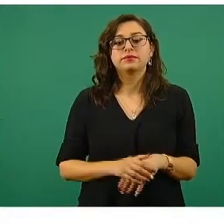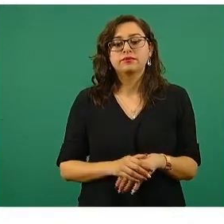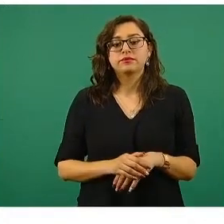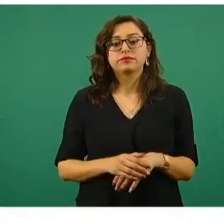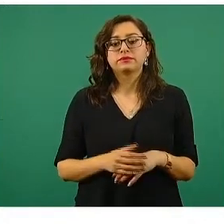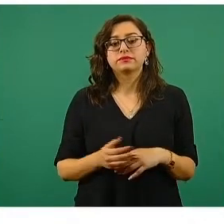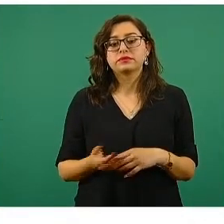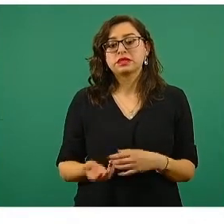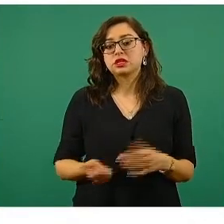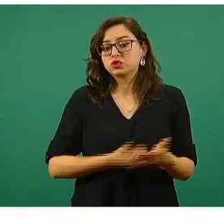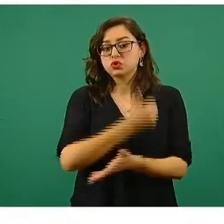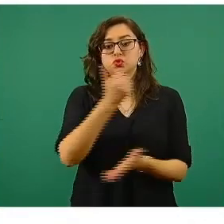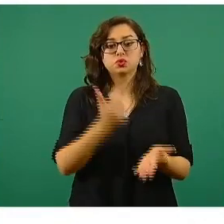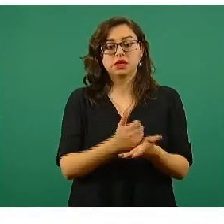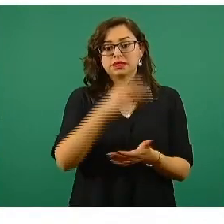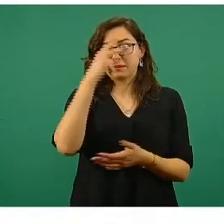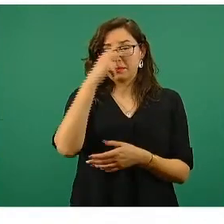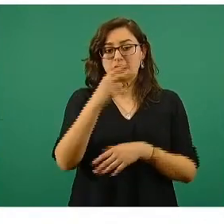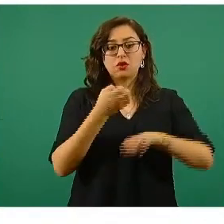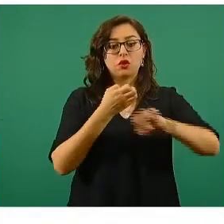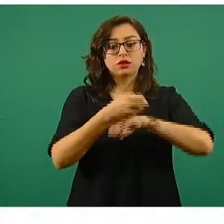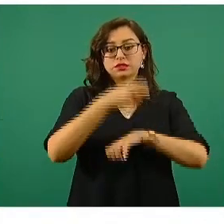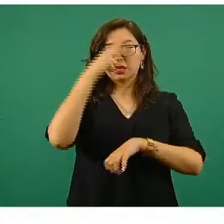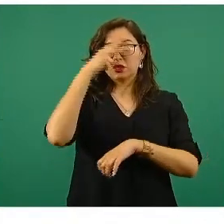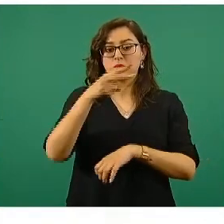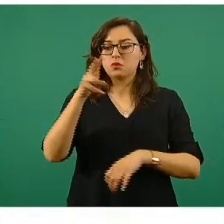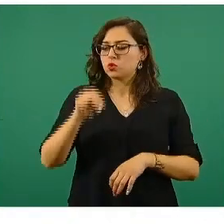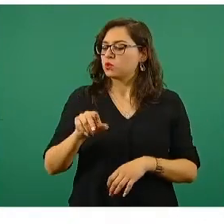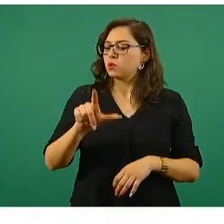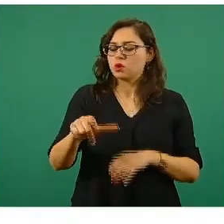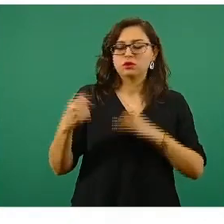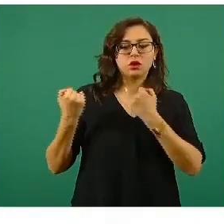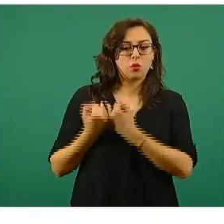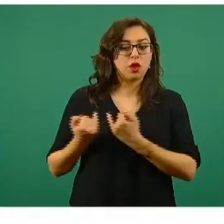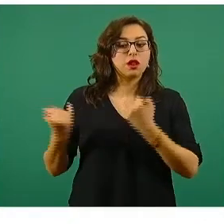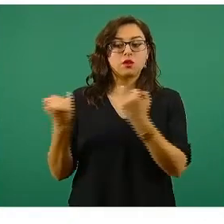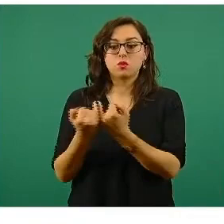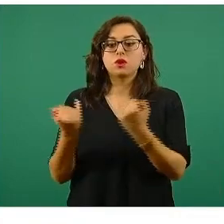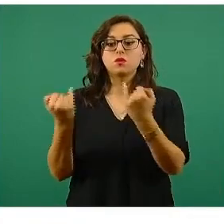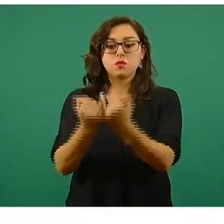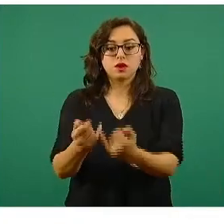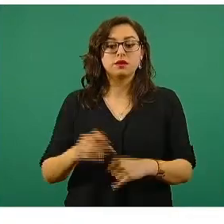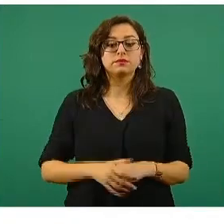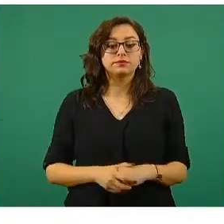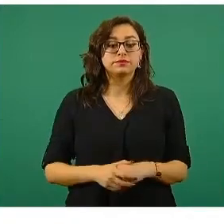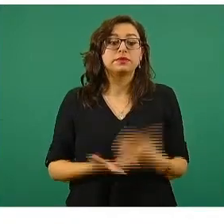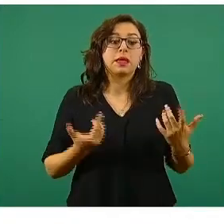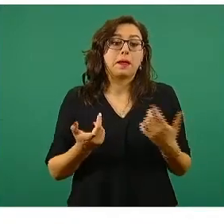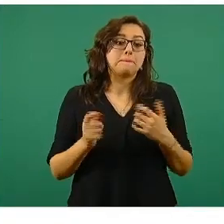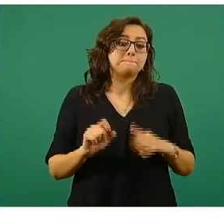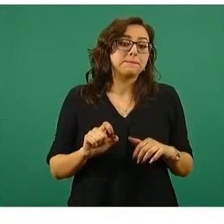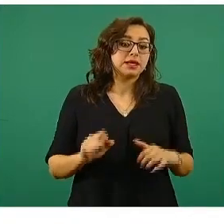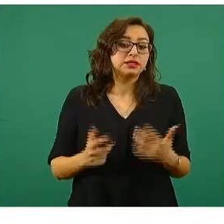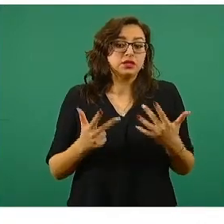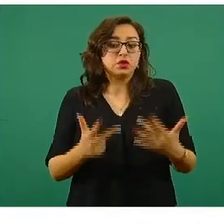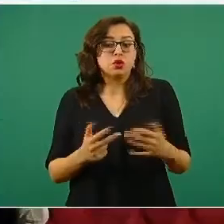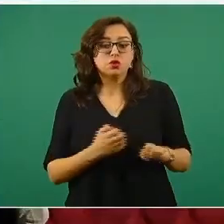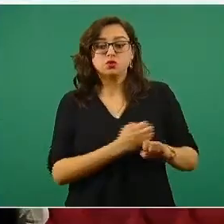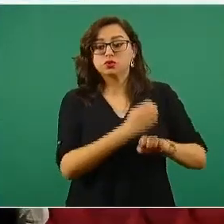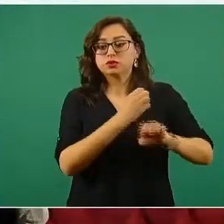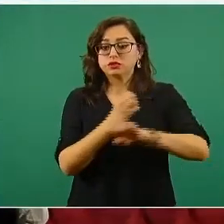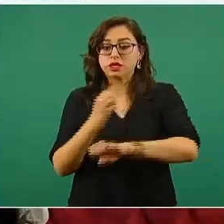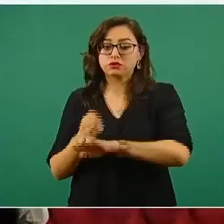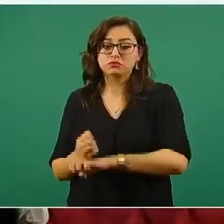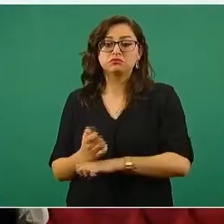en lo que se refiere a la Ciudad de México, Estado de México y Nuevo León, y seguimos teniendo 28 entidades federativas que tienen menos